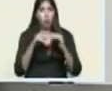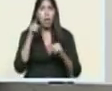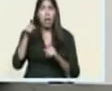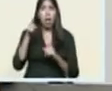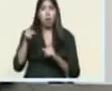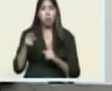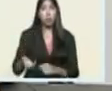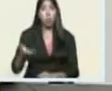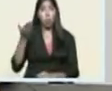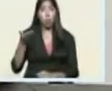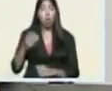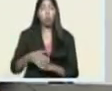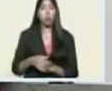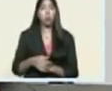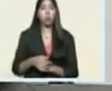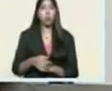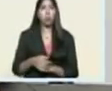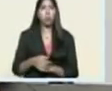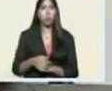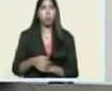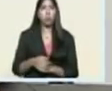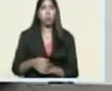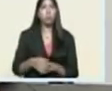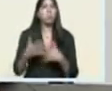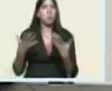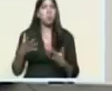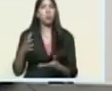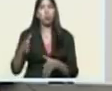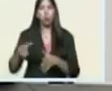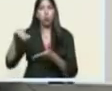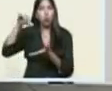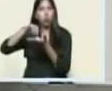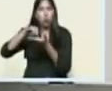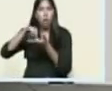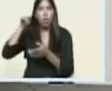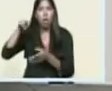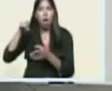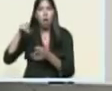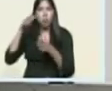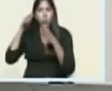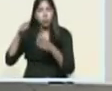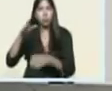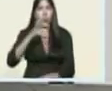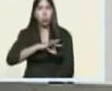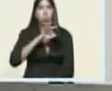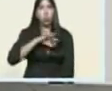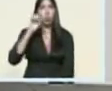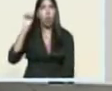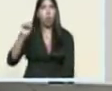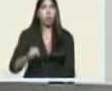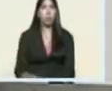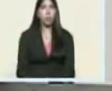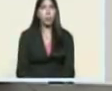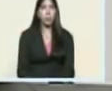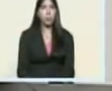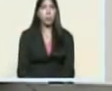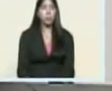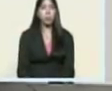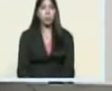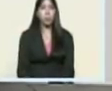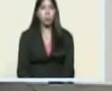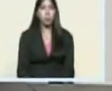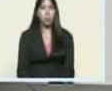el eje nuestro, construir ciudades socialistas, ciudades comunales, para reordenar del caos capitalista que